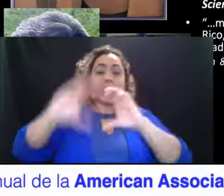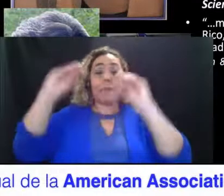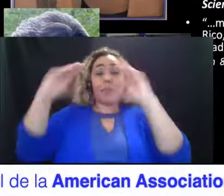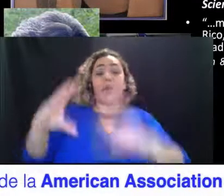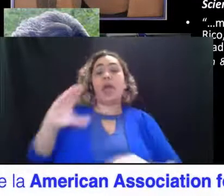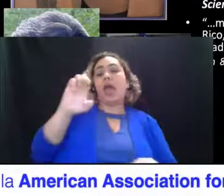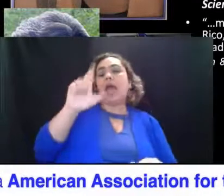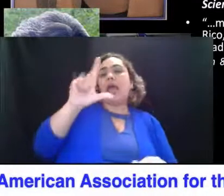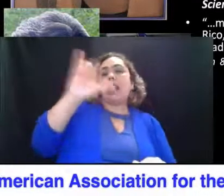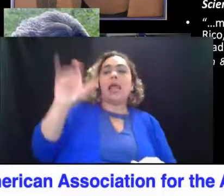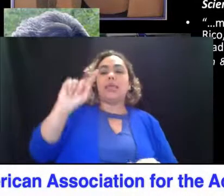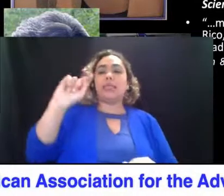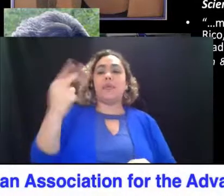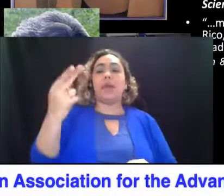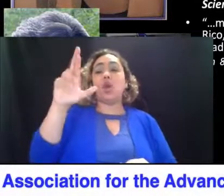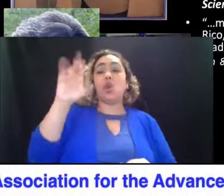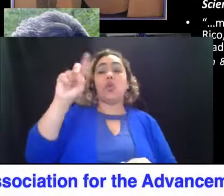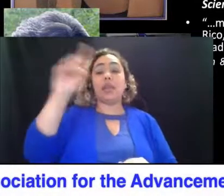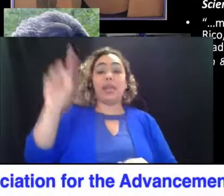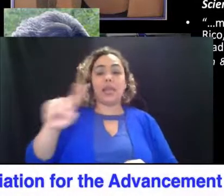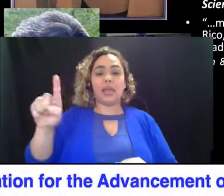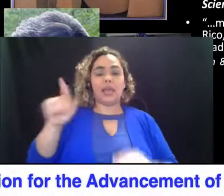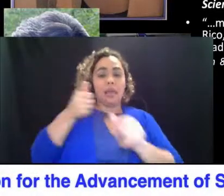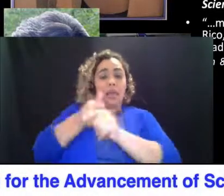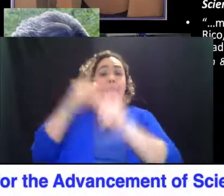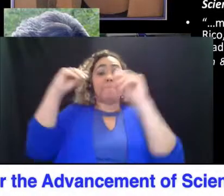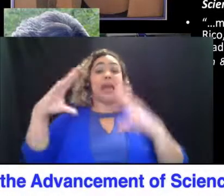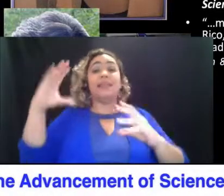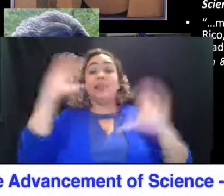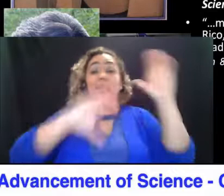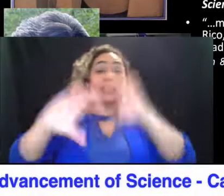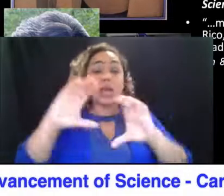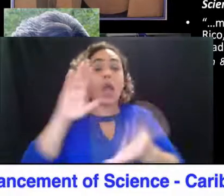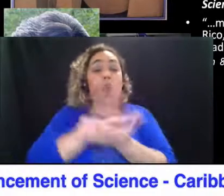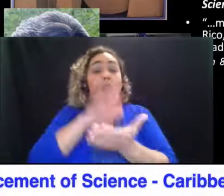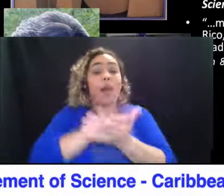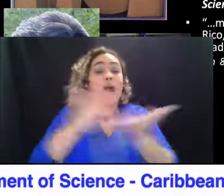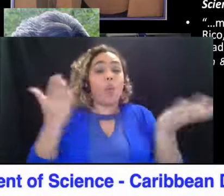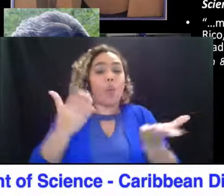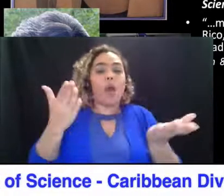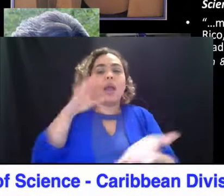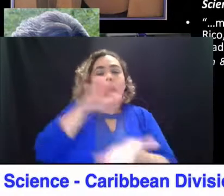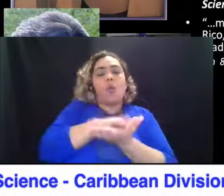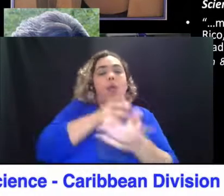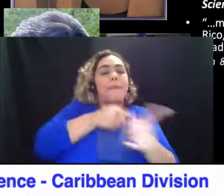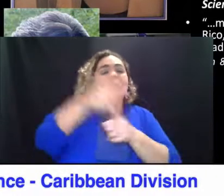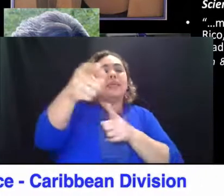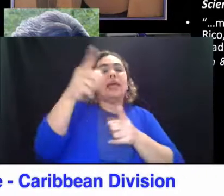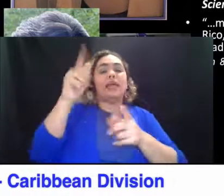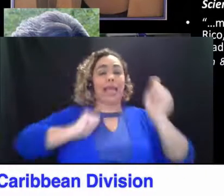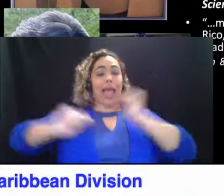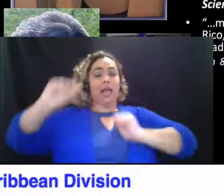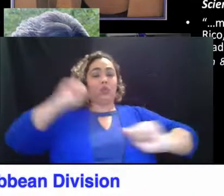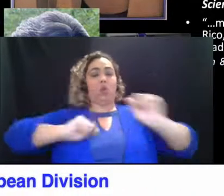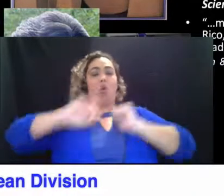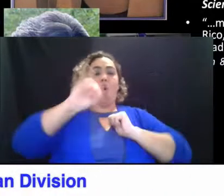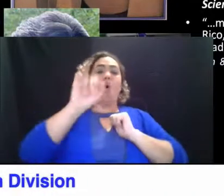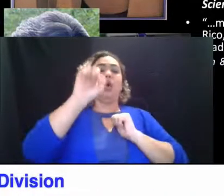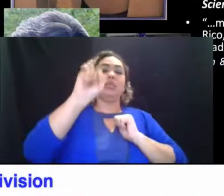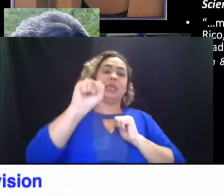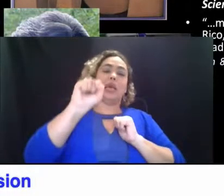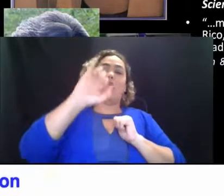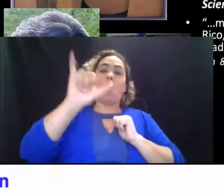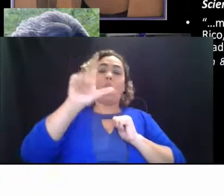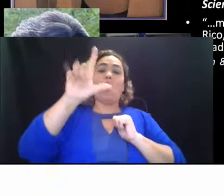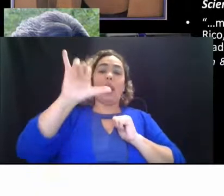Elizabeth Torres Rodríguez, maestra en ciencias de la Escuela de la Comunidad Especializada de Teatro José Julián Acosta de